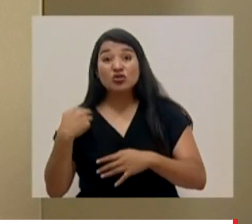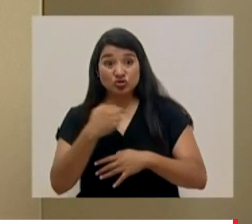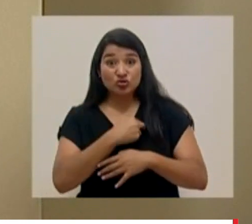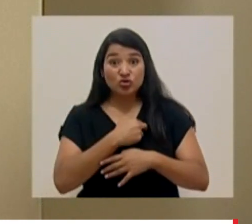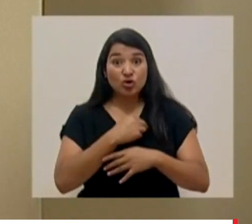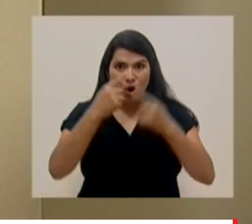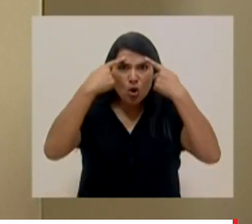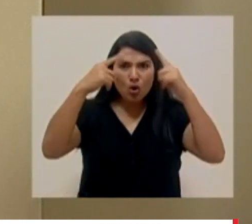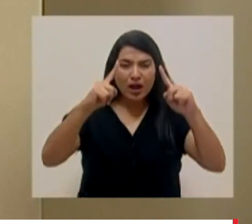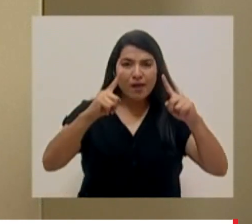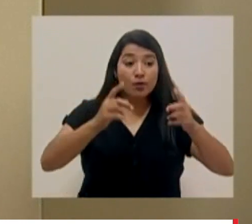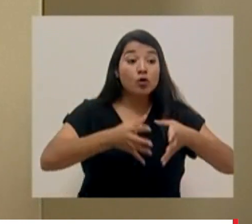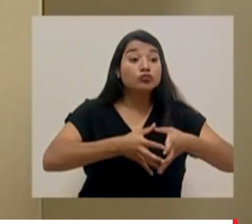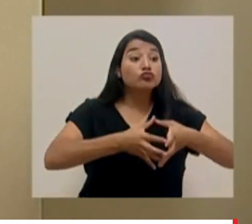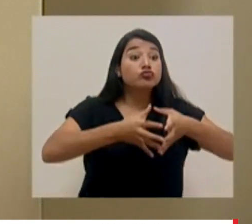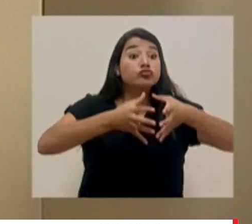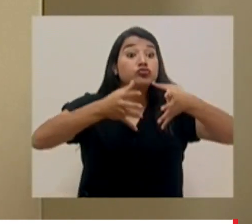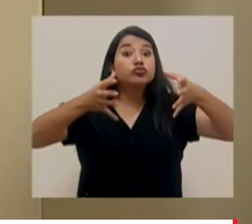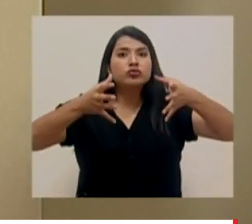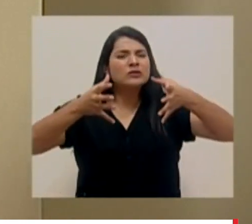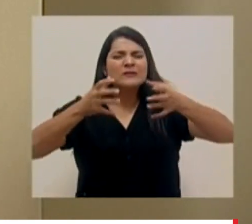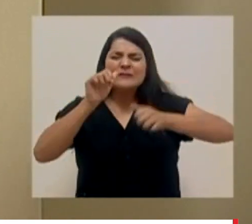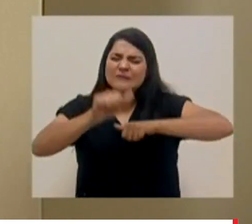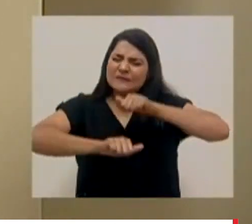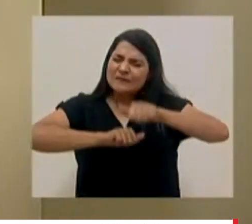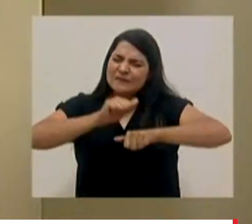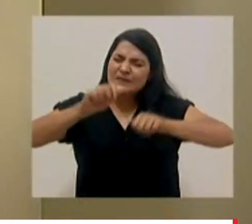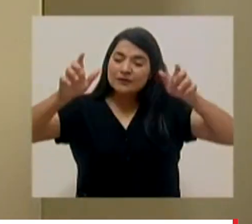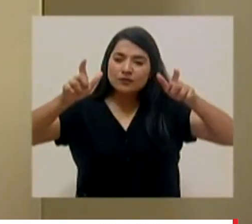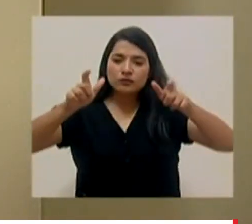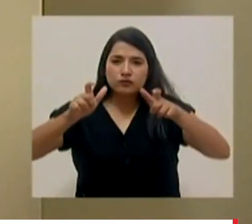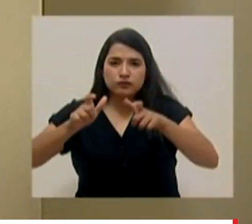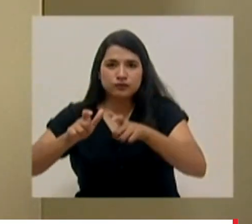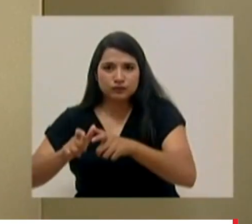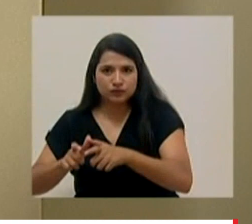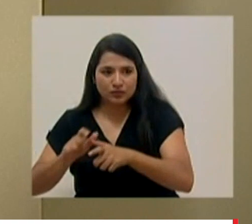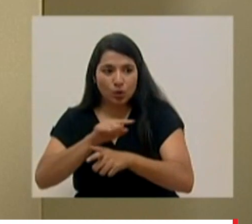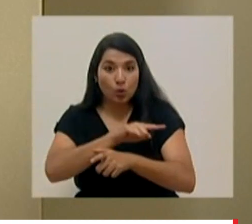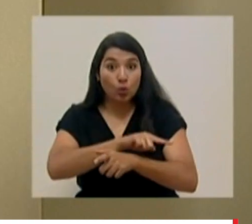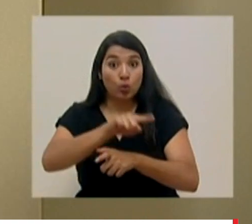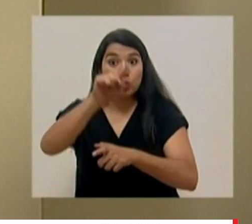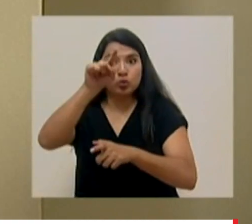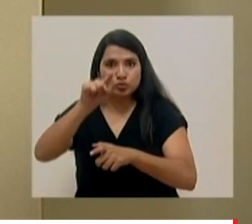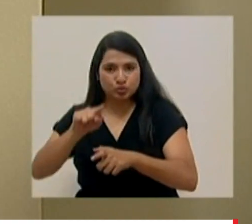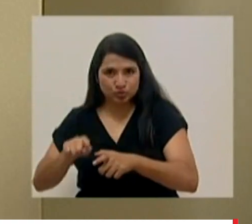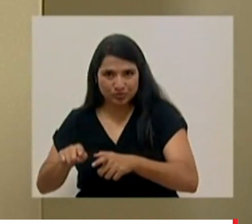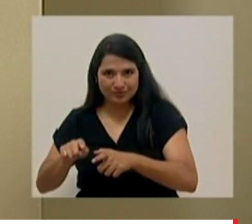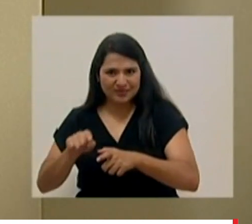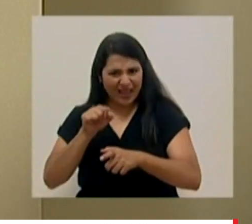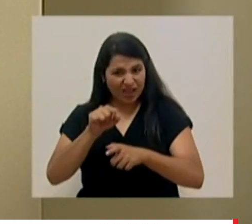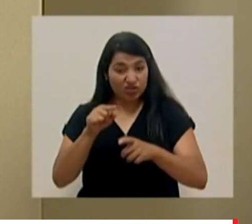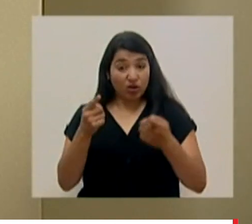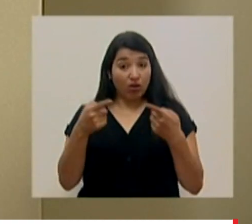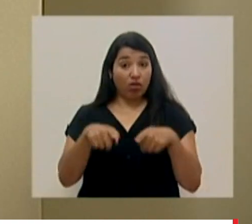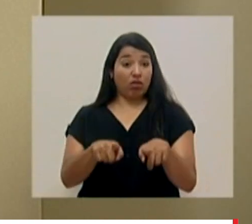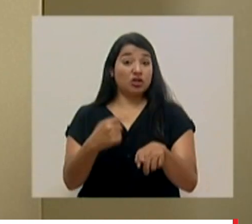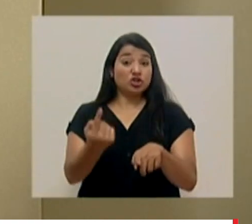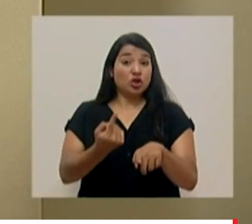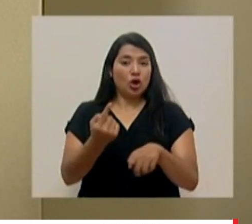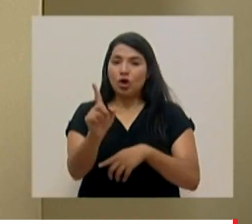curva que nos amenazaba y la logramos doblar. Las curvas no se doblan solas, hay que